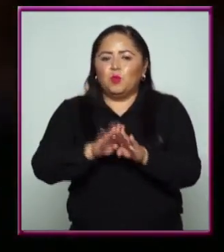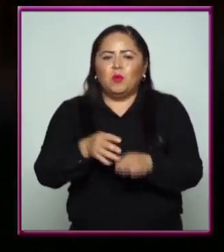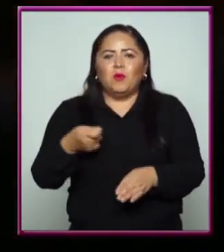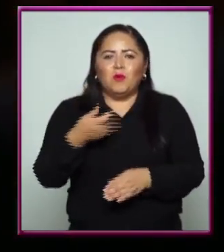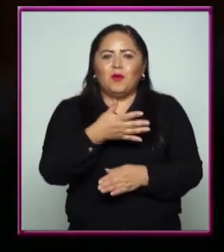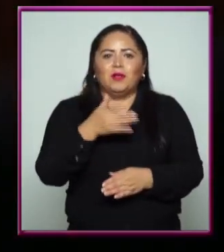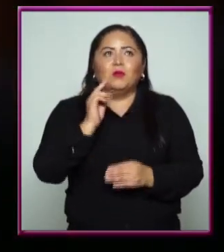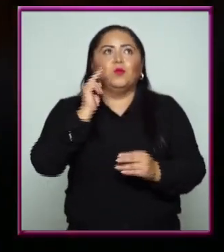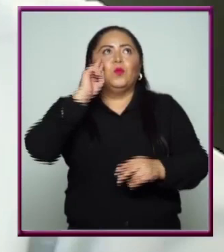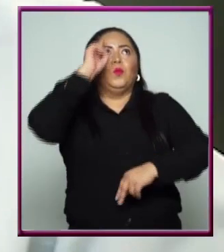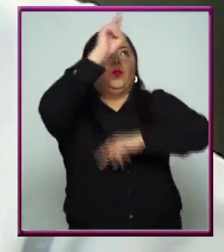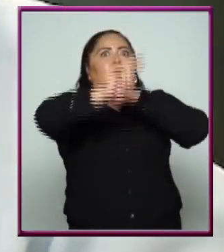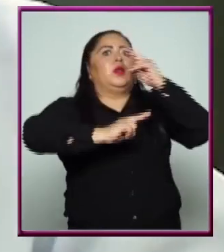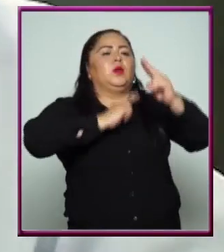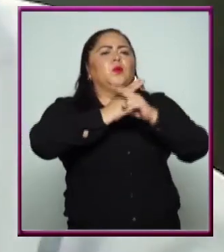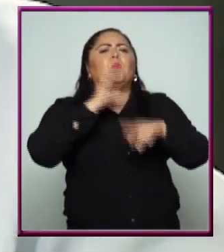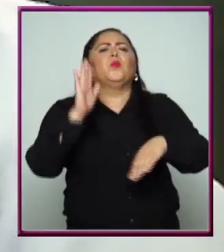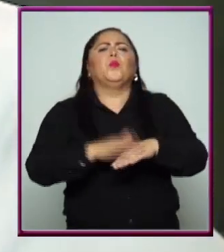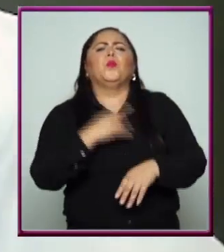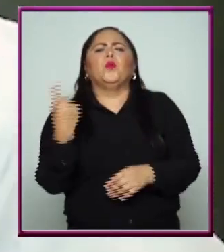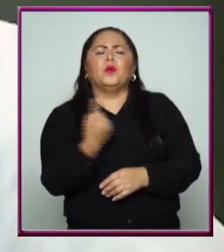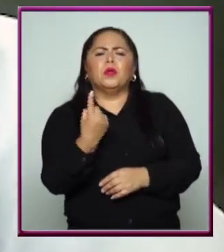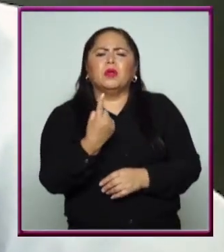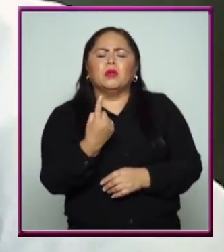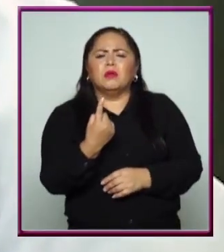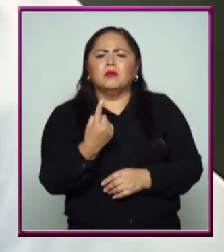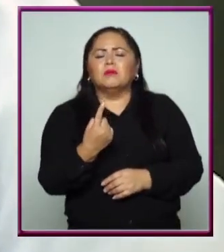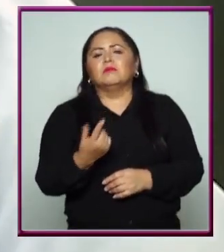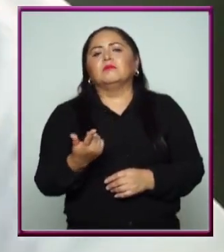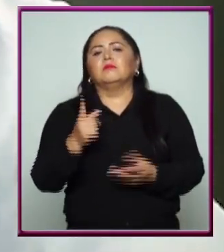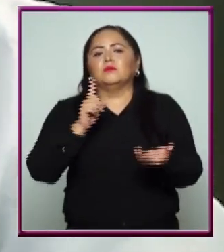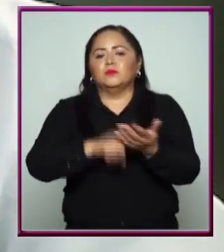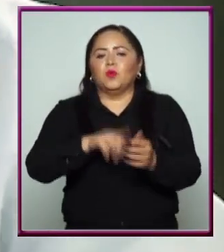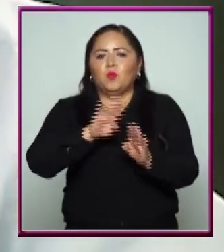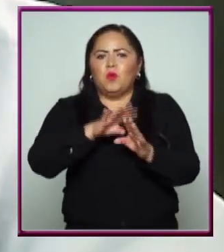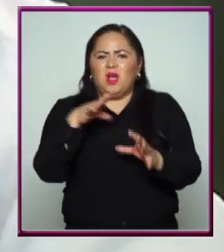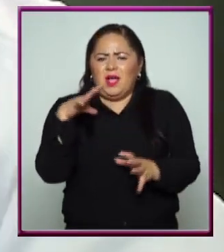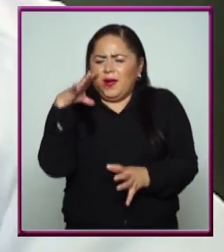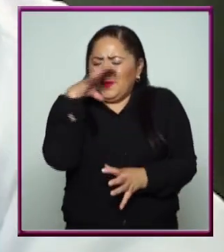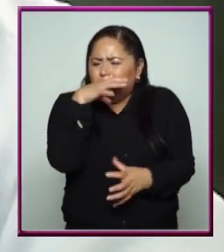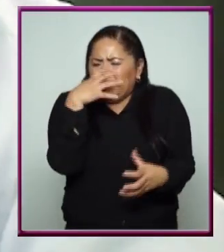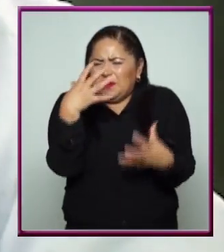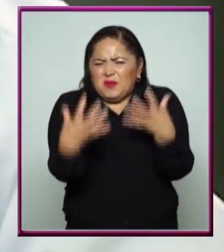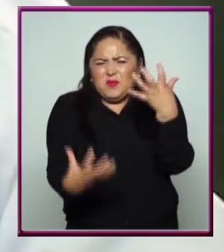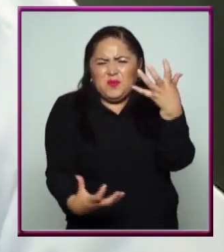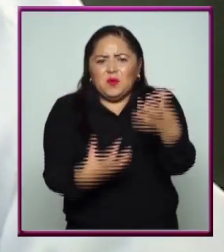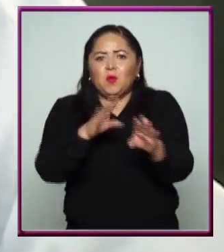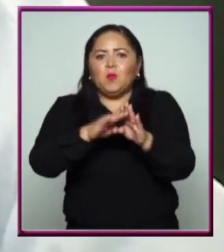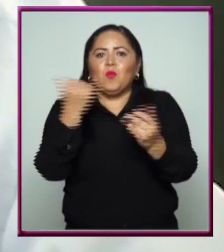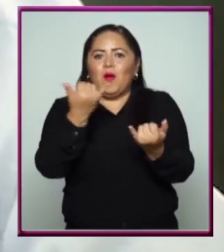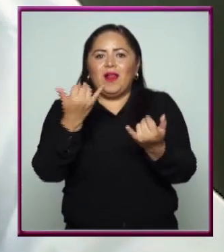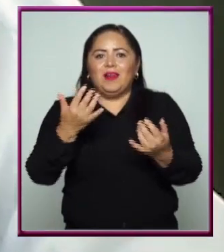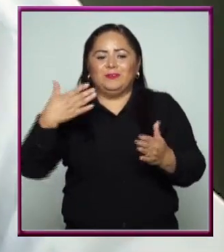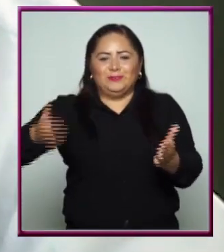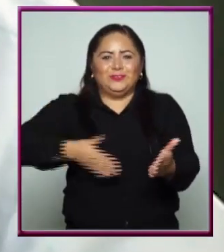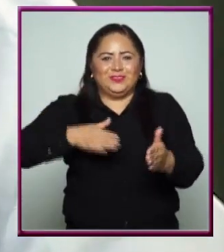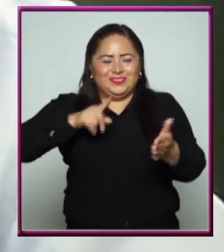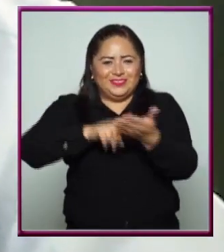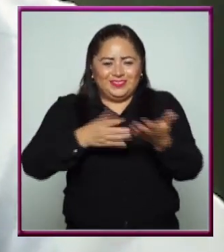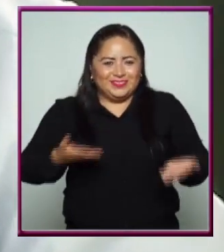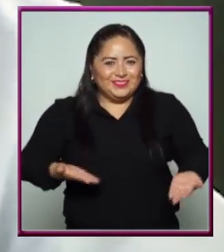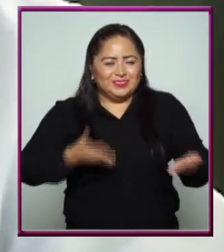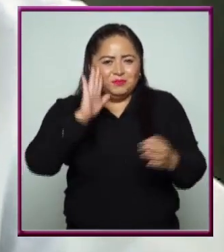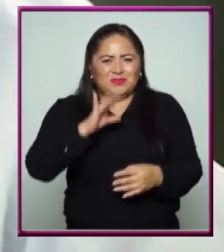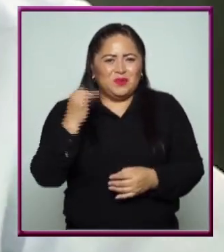cocinas del universo. ¿Por qué las cocinas del universo? Son hornos nucleares en donde a partir del elemento